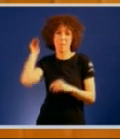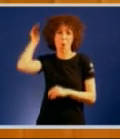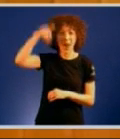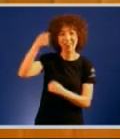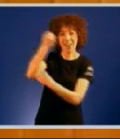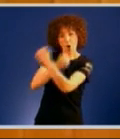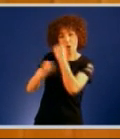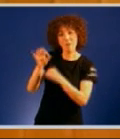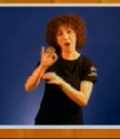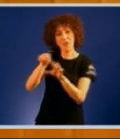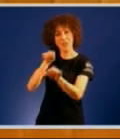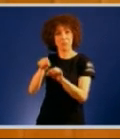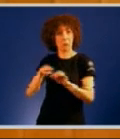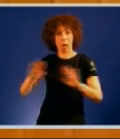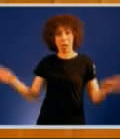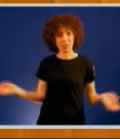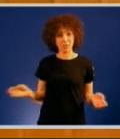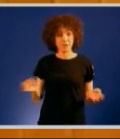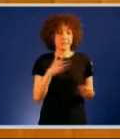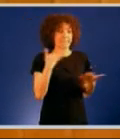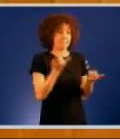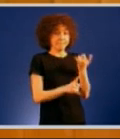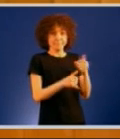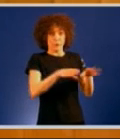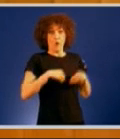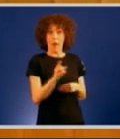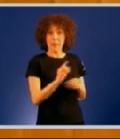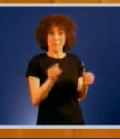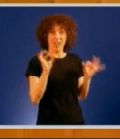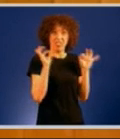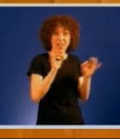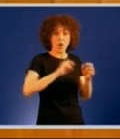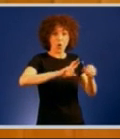Por lo tanto, entendiendo que no se aceptó ninguna de las enmiendas